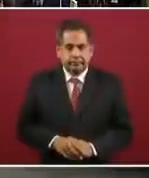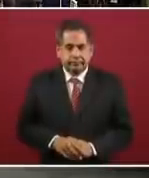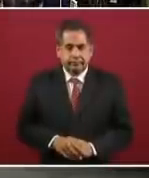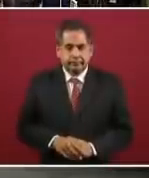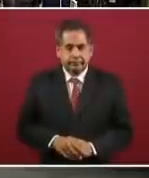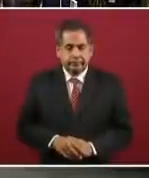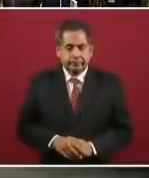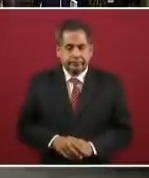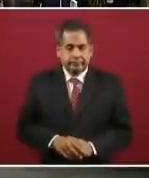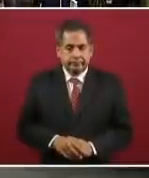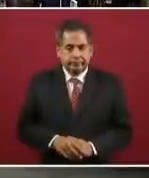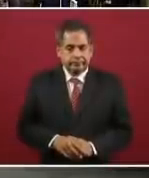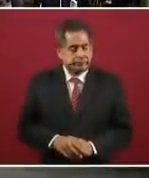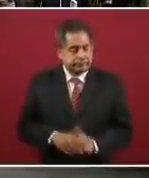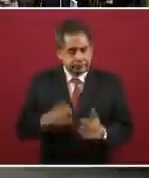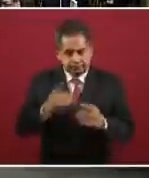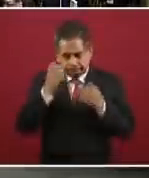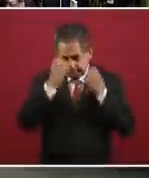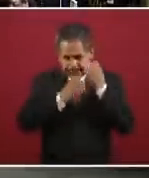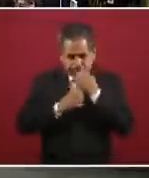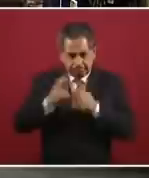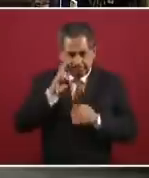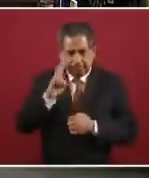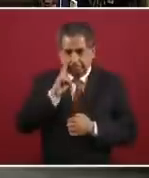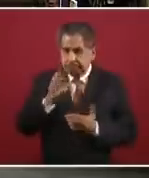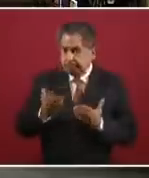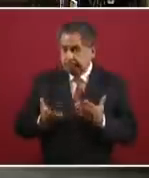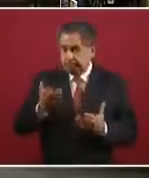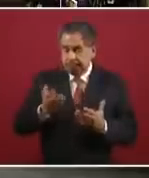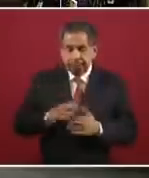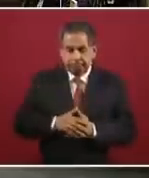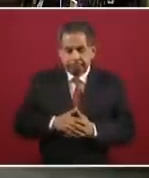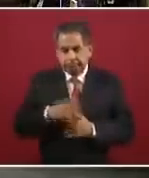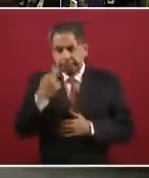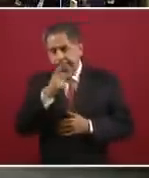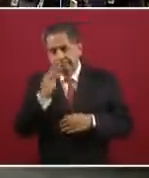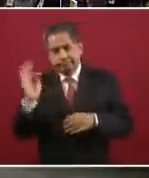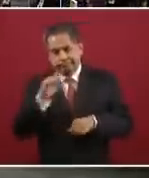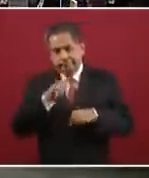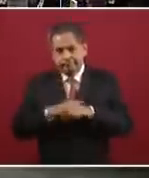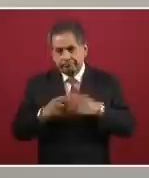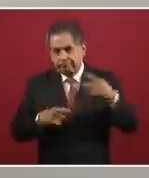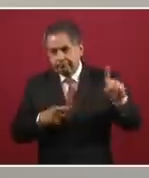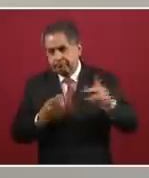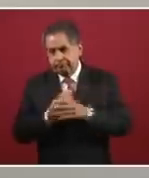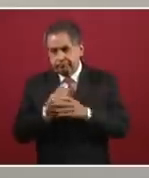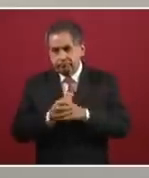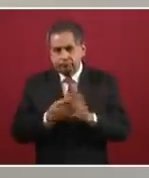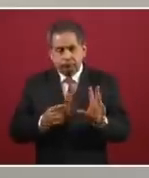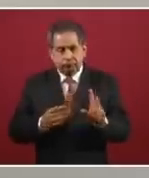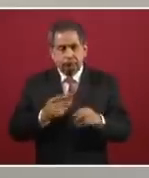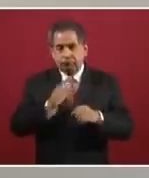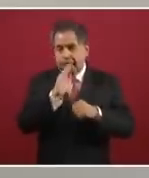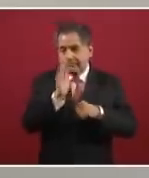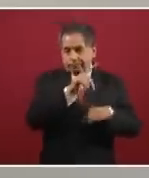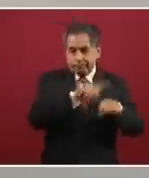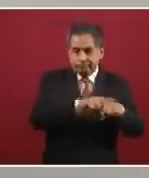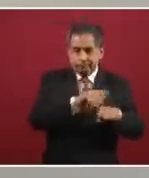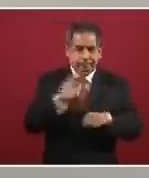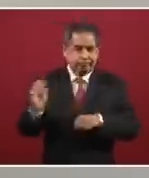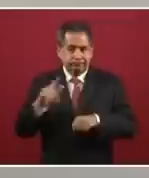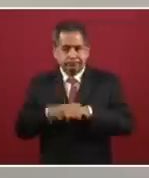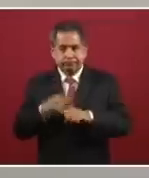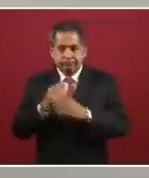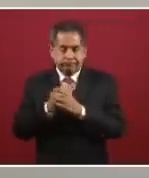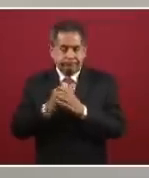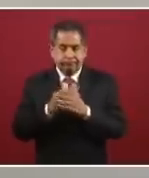Bueno, lo evaluaríamos si fuese necesario, porque en realidad es una materia federal. En los dos países la parte primordial